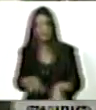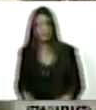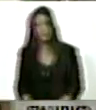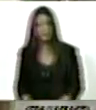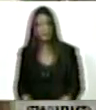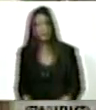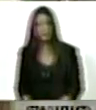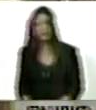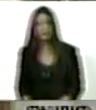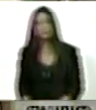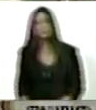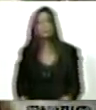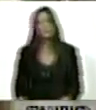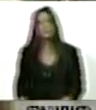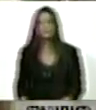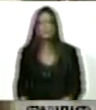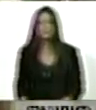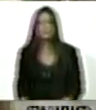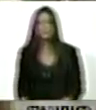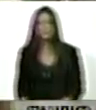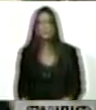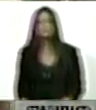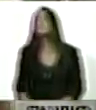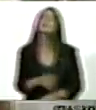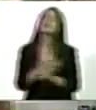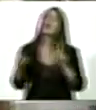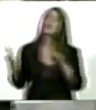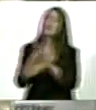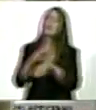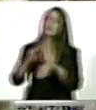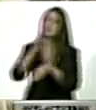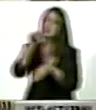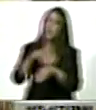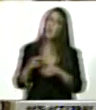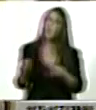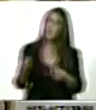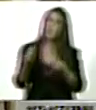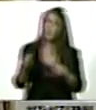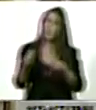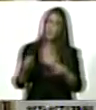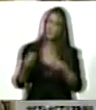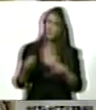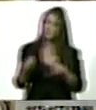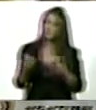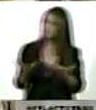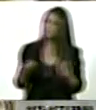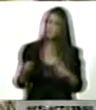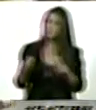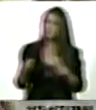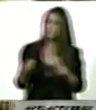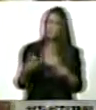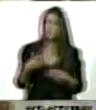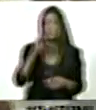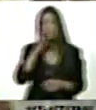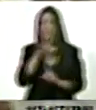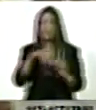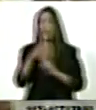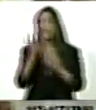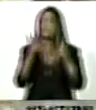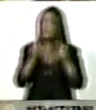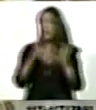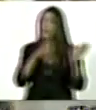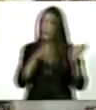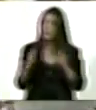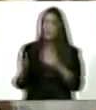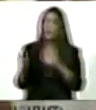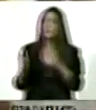de vista del Gobierno Nacional, ¿cómo se podría considerar en esta nueva etapa? ¿Está